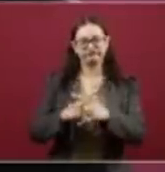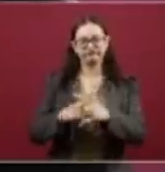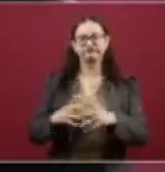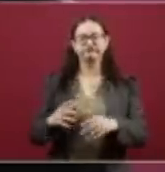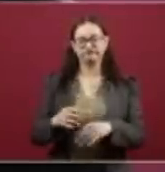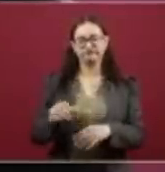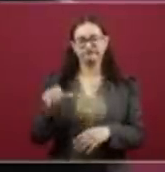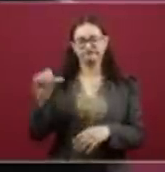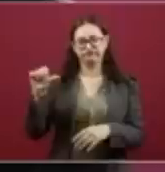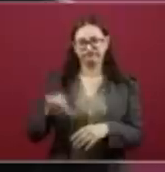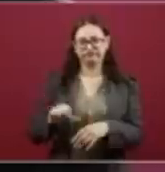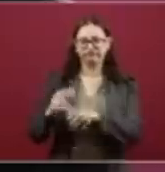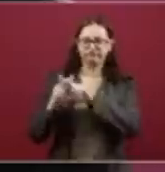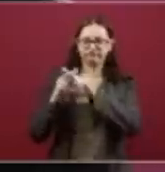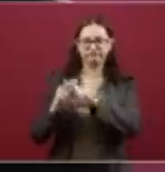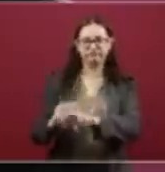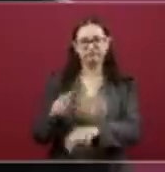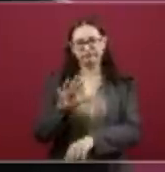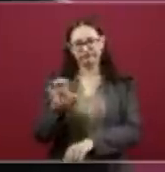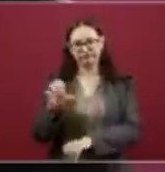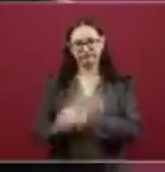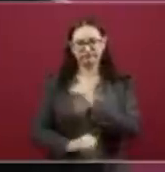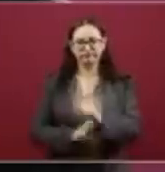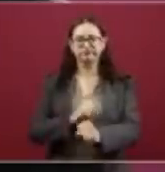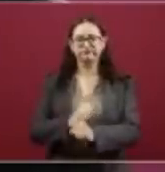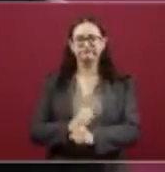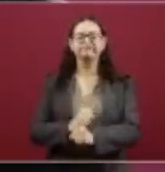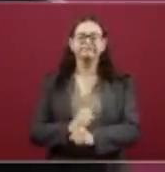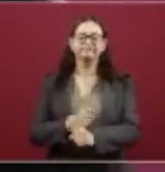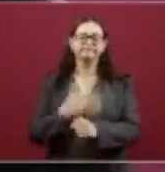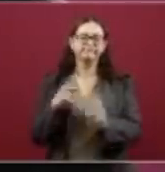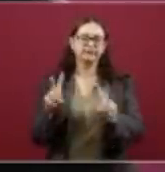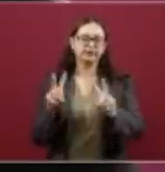Vamos a hablar de este tema